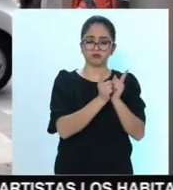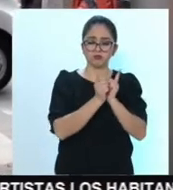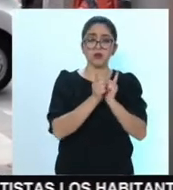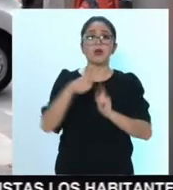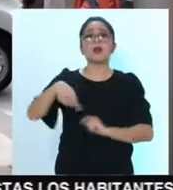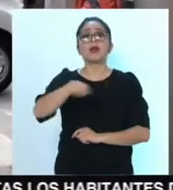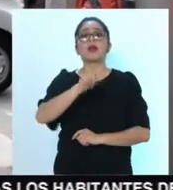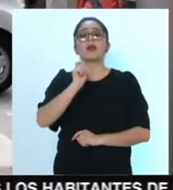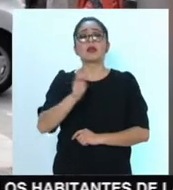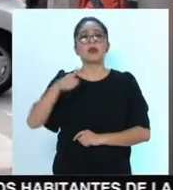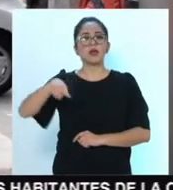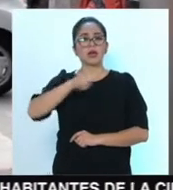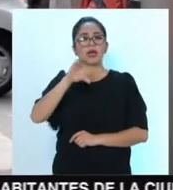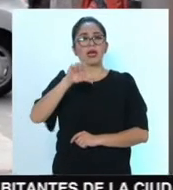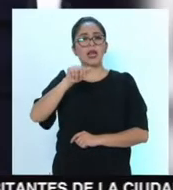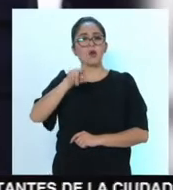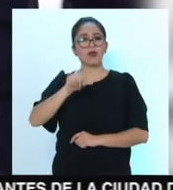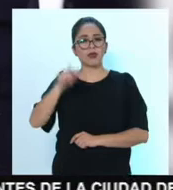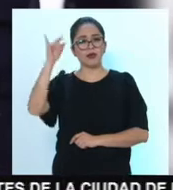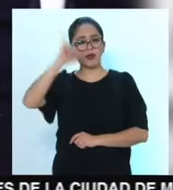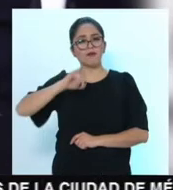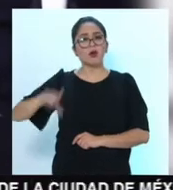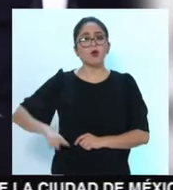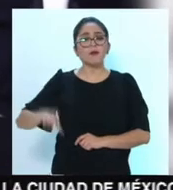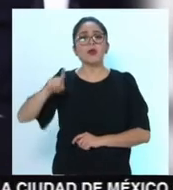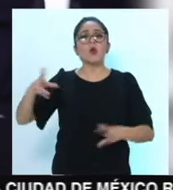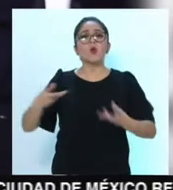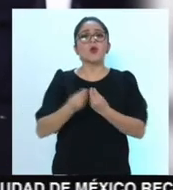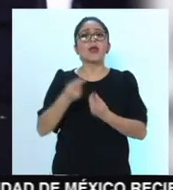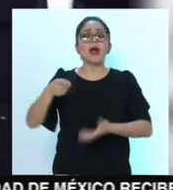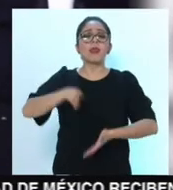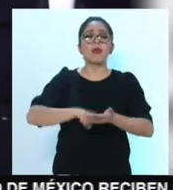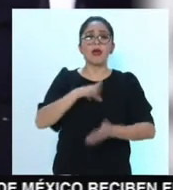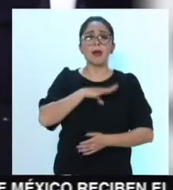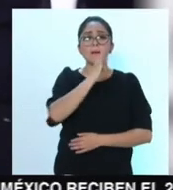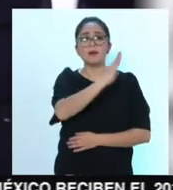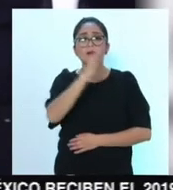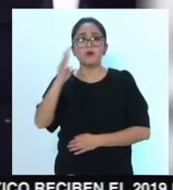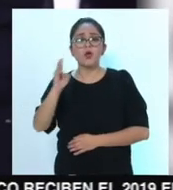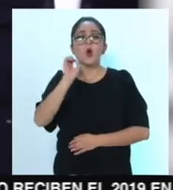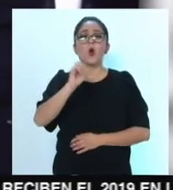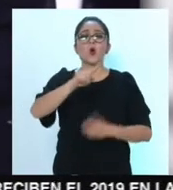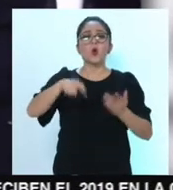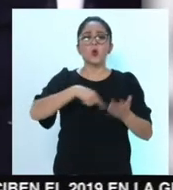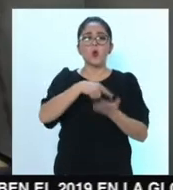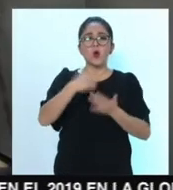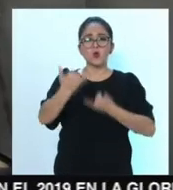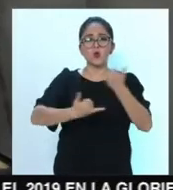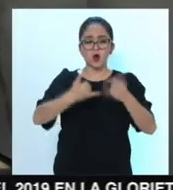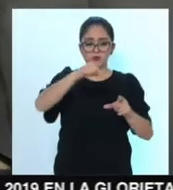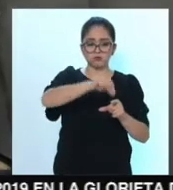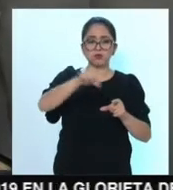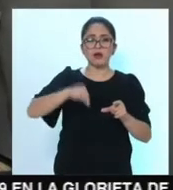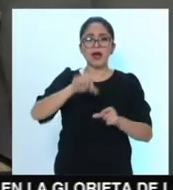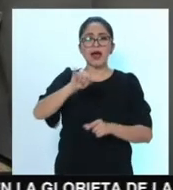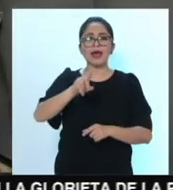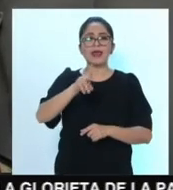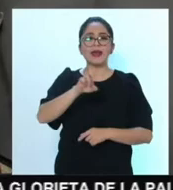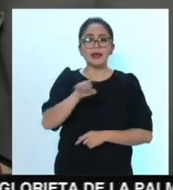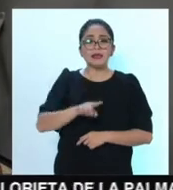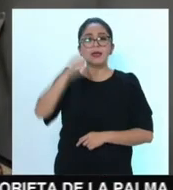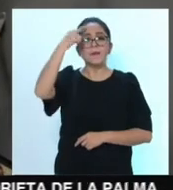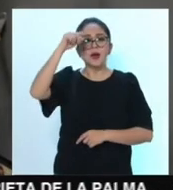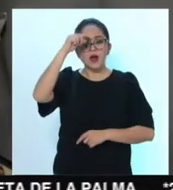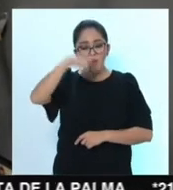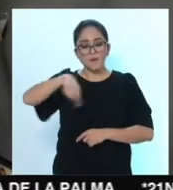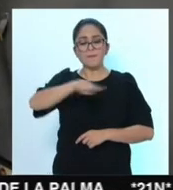Sheinbaum mencionó que estos centros de trabajo contarán con bibliotecas y tableros de ajedrez para fomentar la integración y el desarrollo policial.